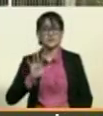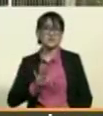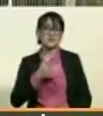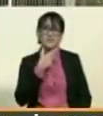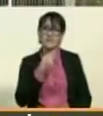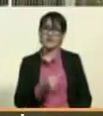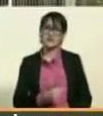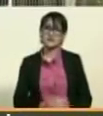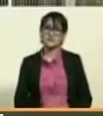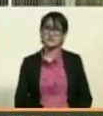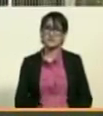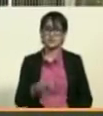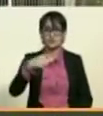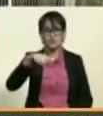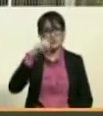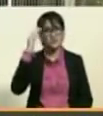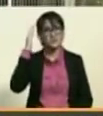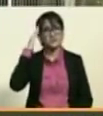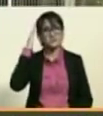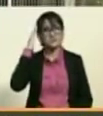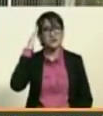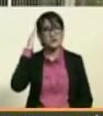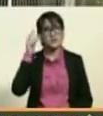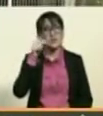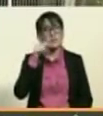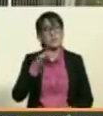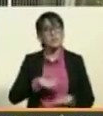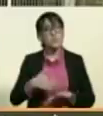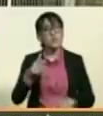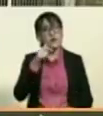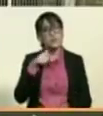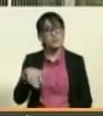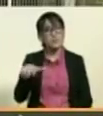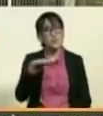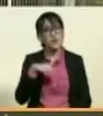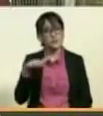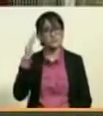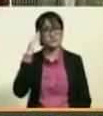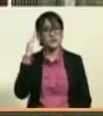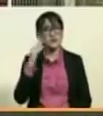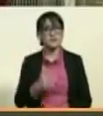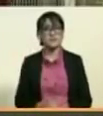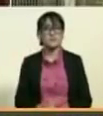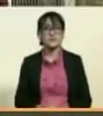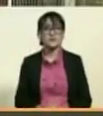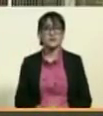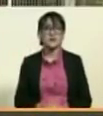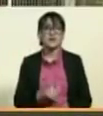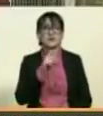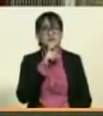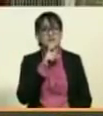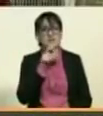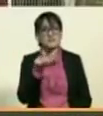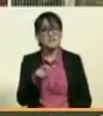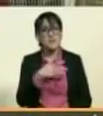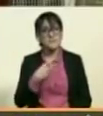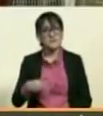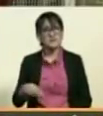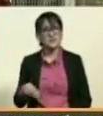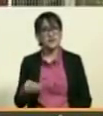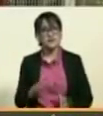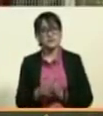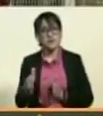Y ustedes saben, porque el pueblo lo sabe, quién va a ser el presidente del